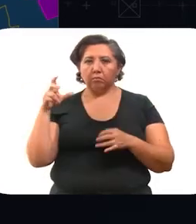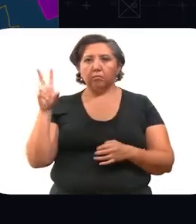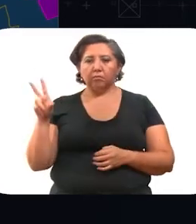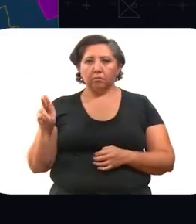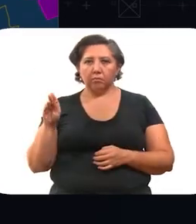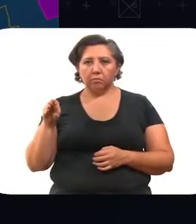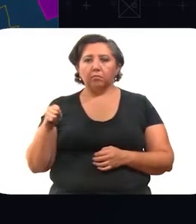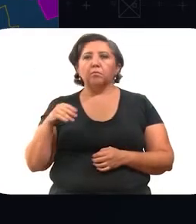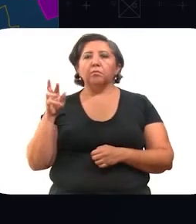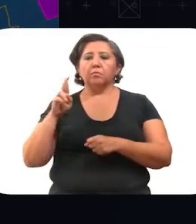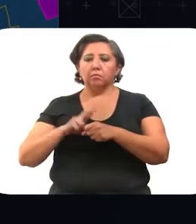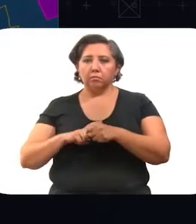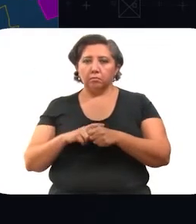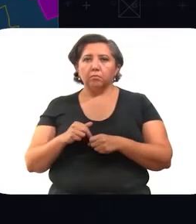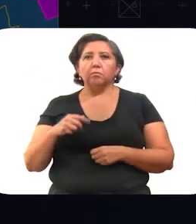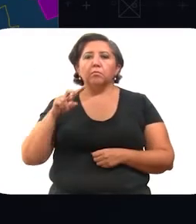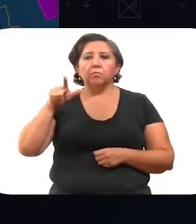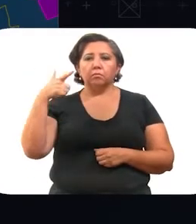7.790 en la zona sur,